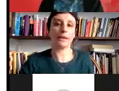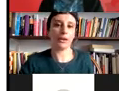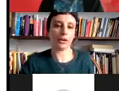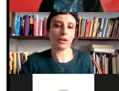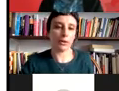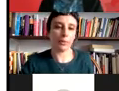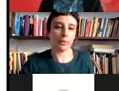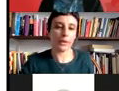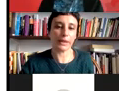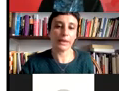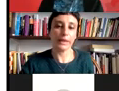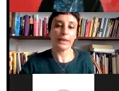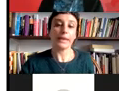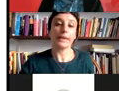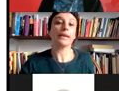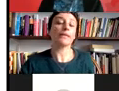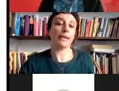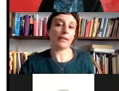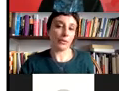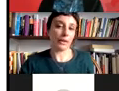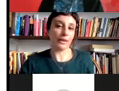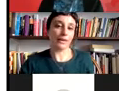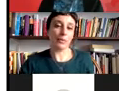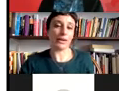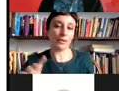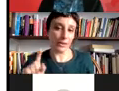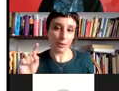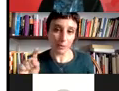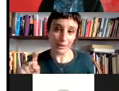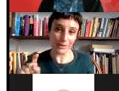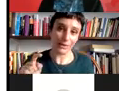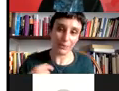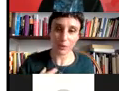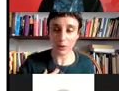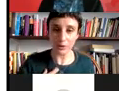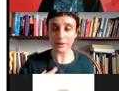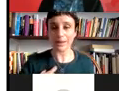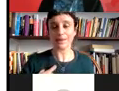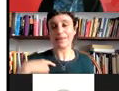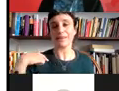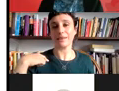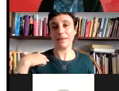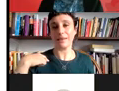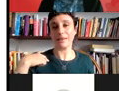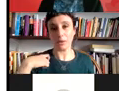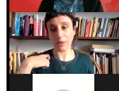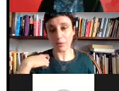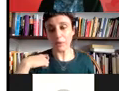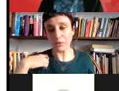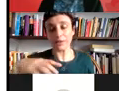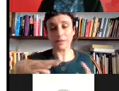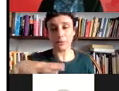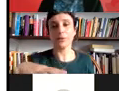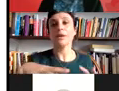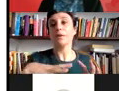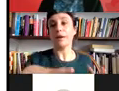saber qué es lo que les conviene. Que las dificultades de comunicación es problema de ellas, cuando en realidad es nuestro deber como